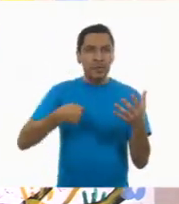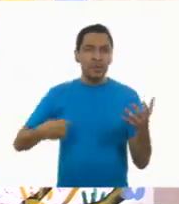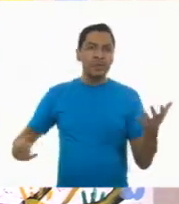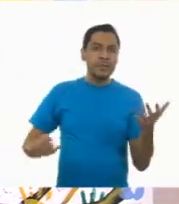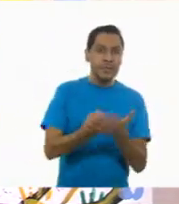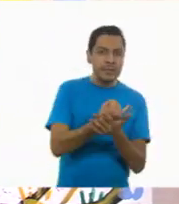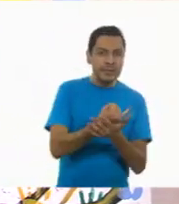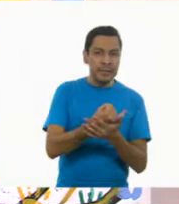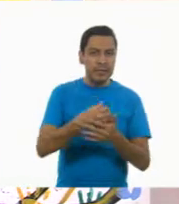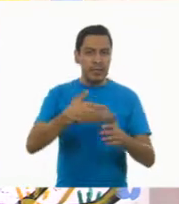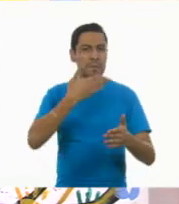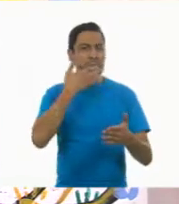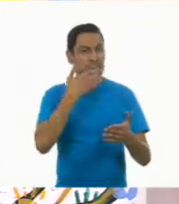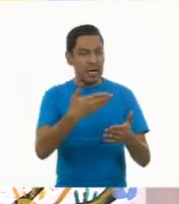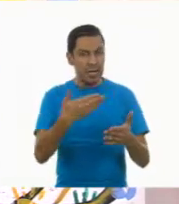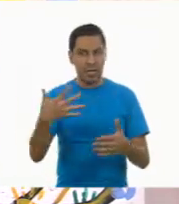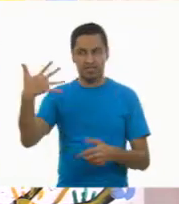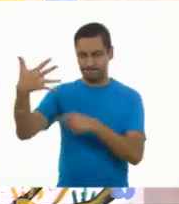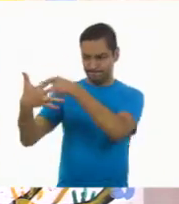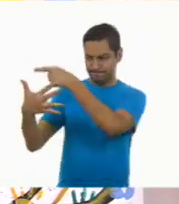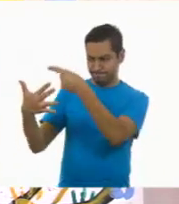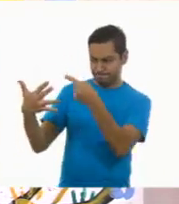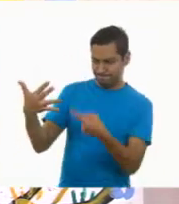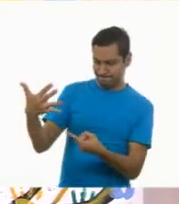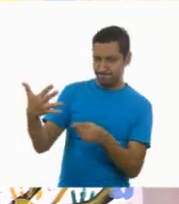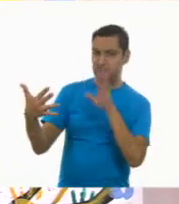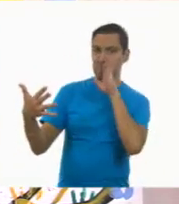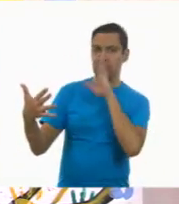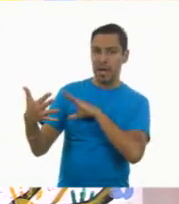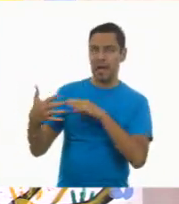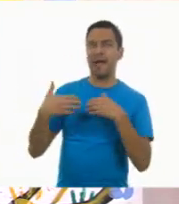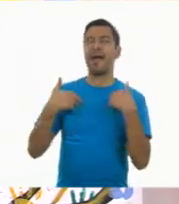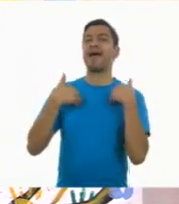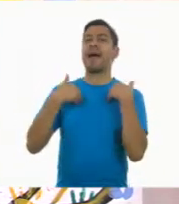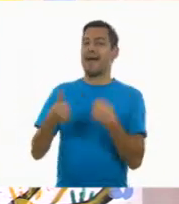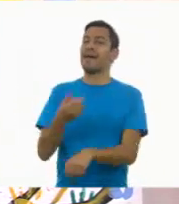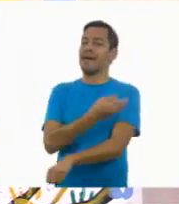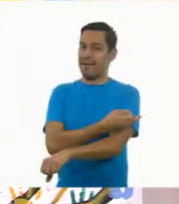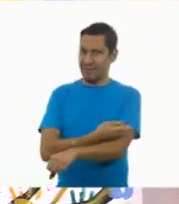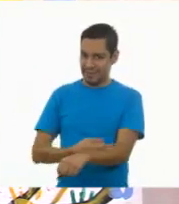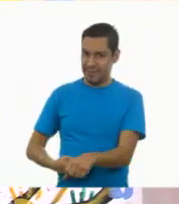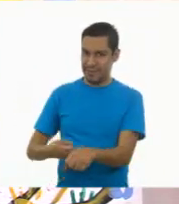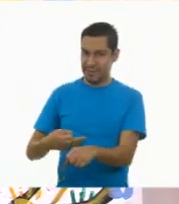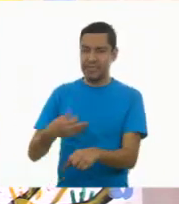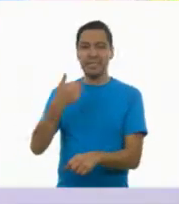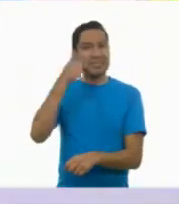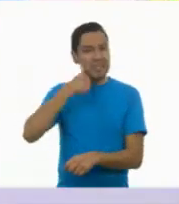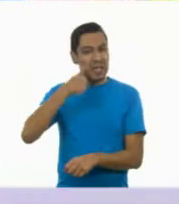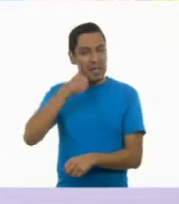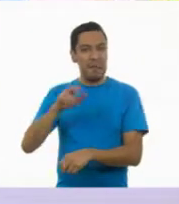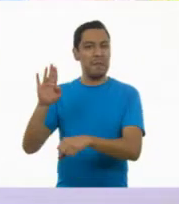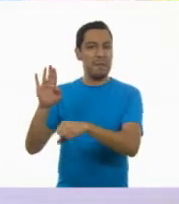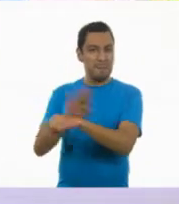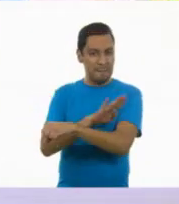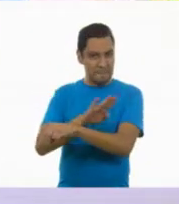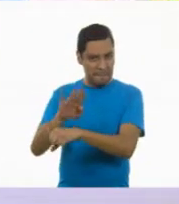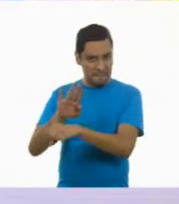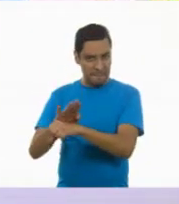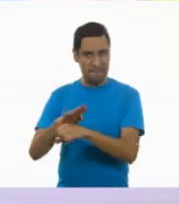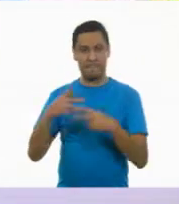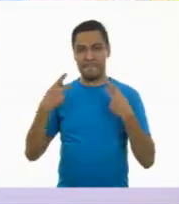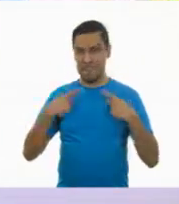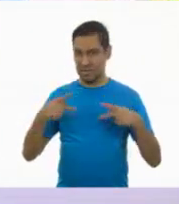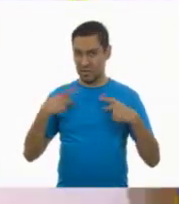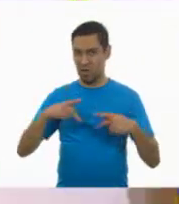las opciones. Sí. Ya estoy entendiendo. Siempre debemos de pensar en los beneficios para las personas. Para que